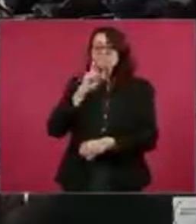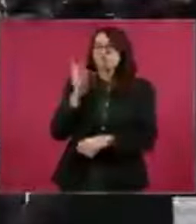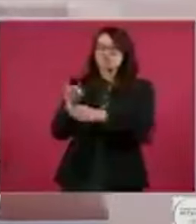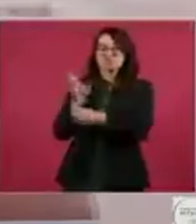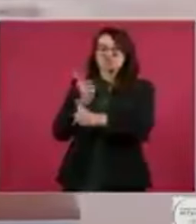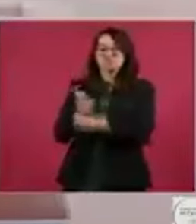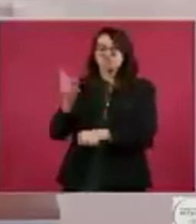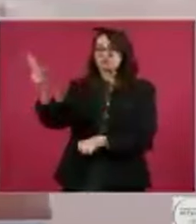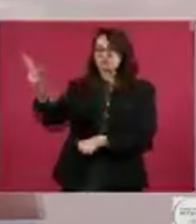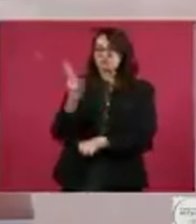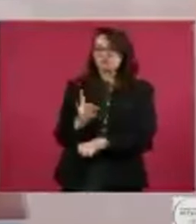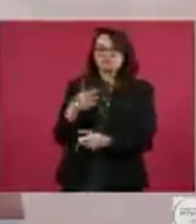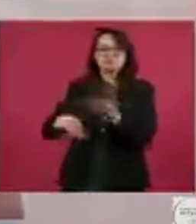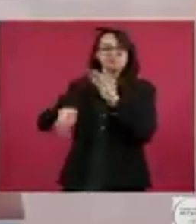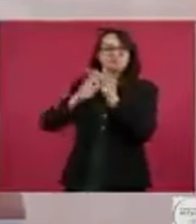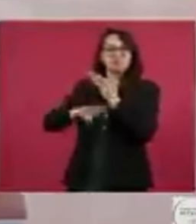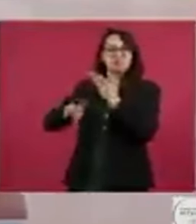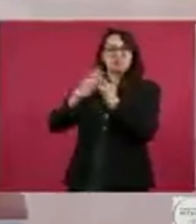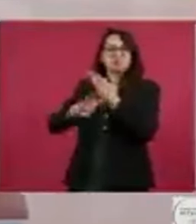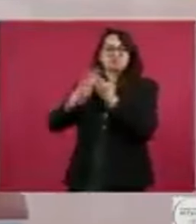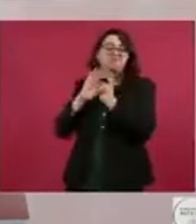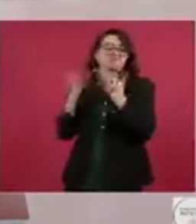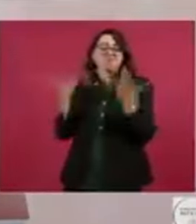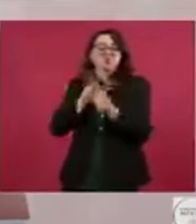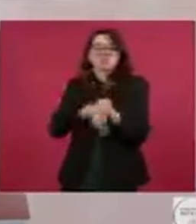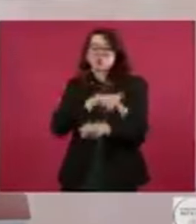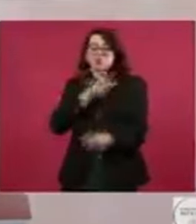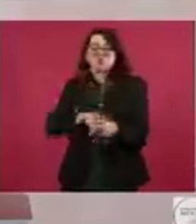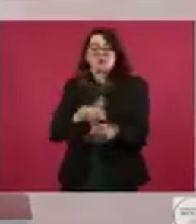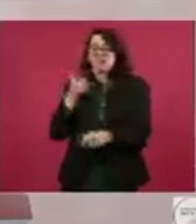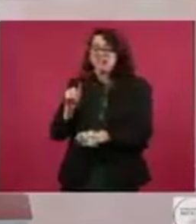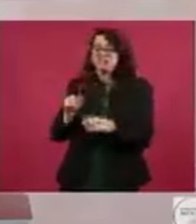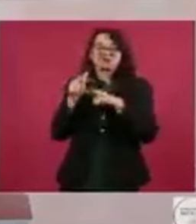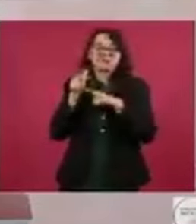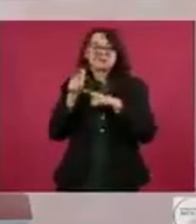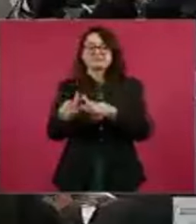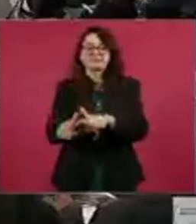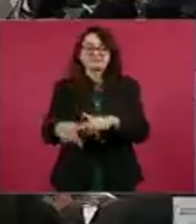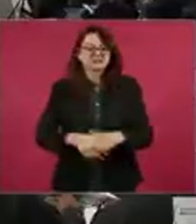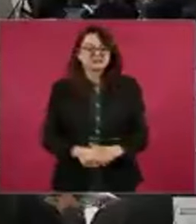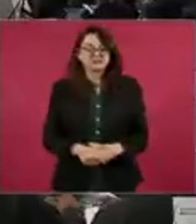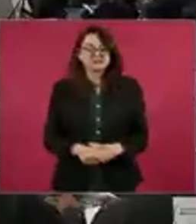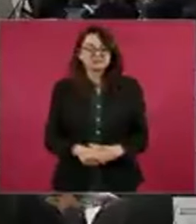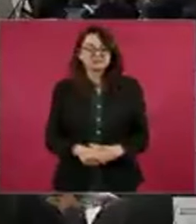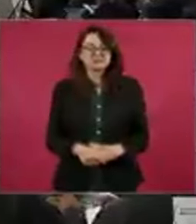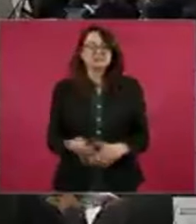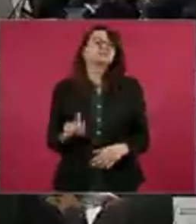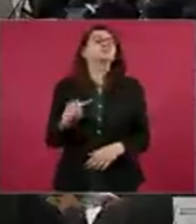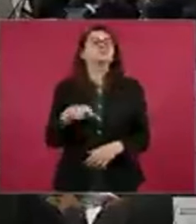Va a continuar esto pero tampoco debe dije